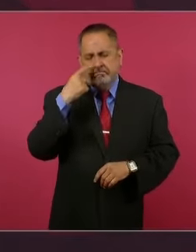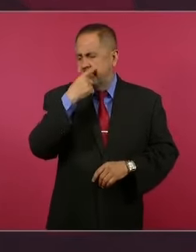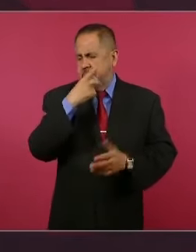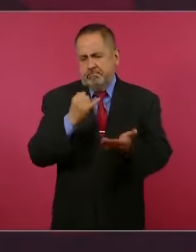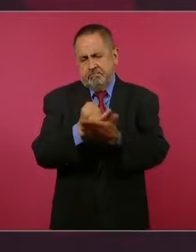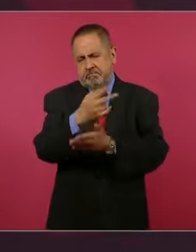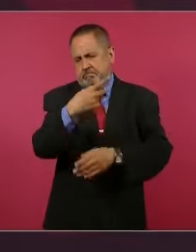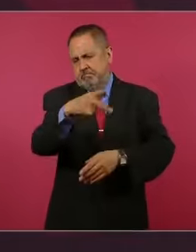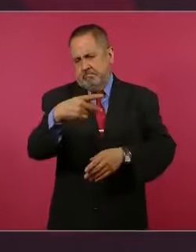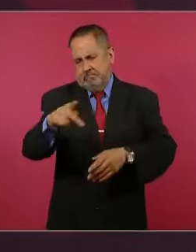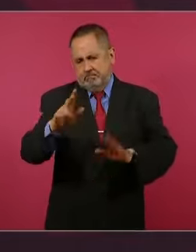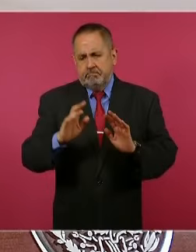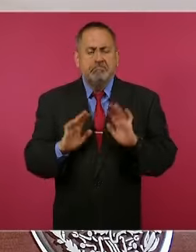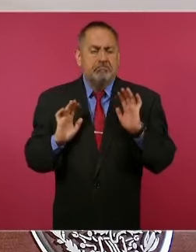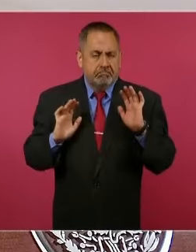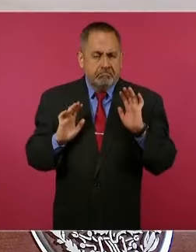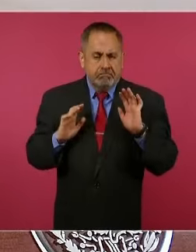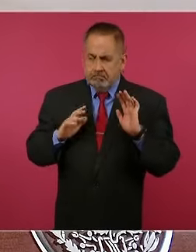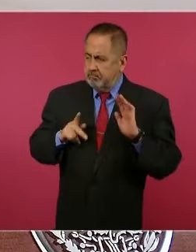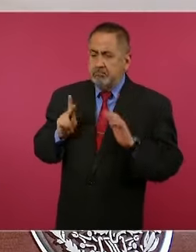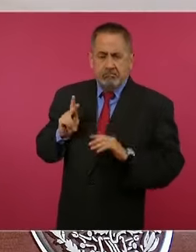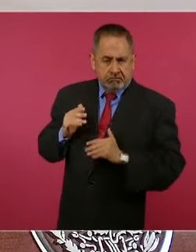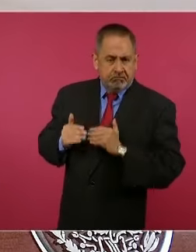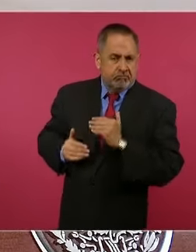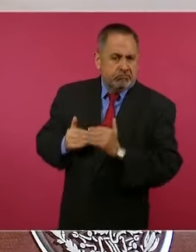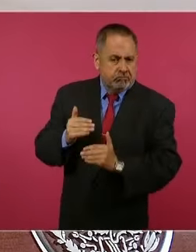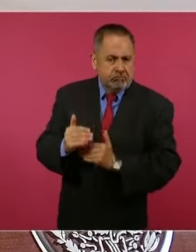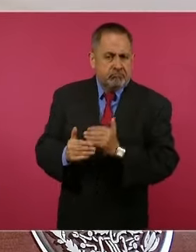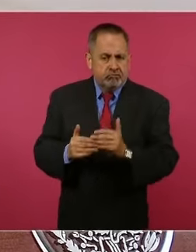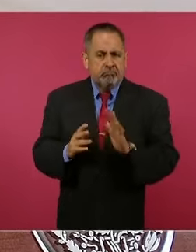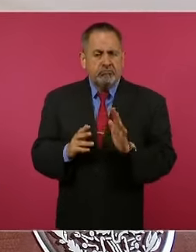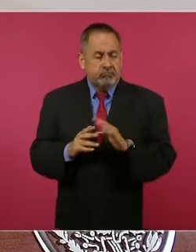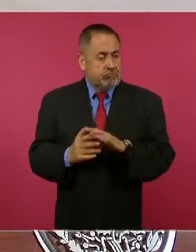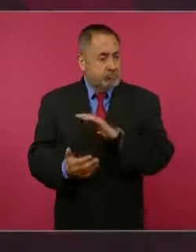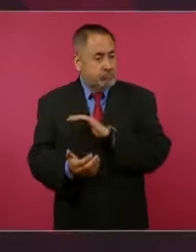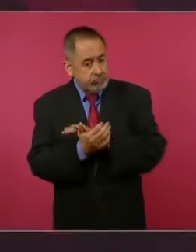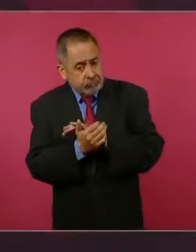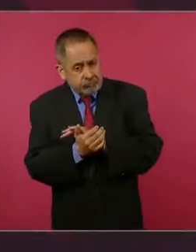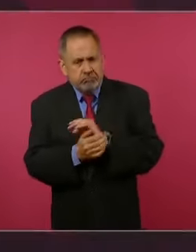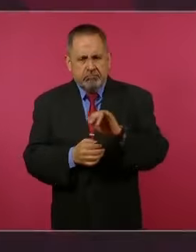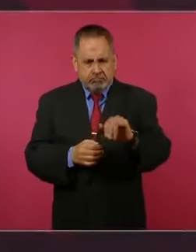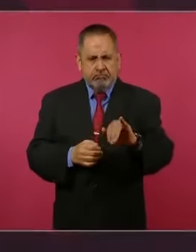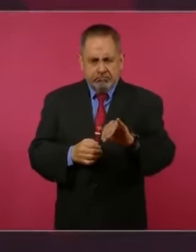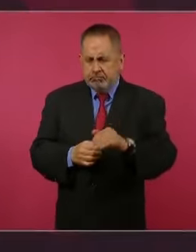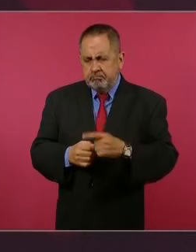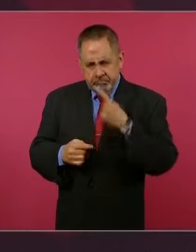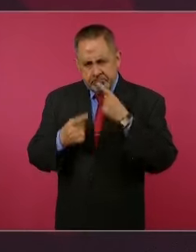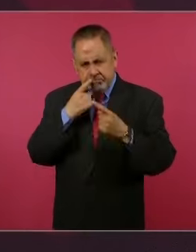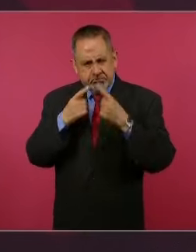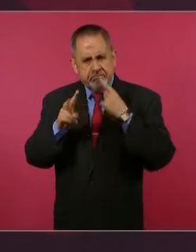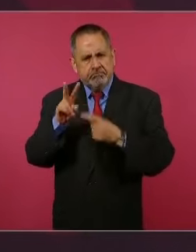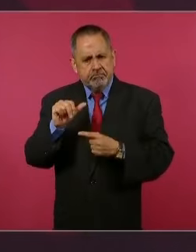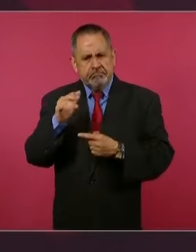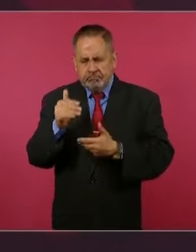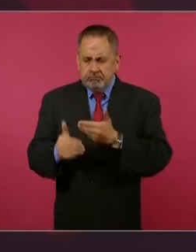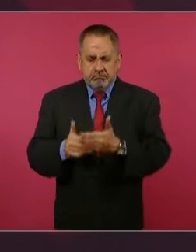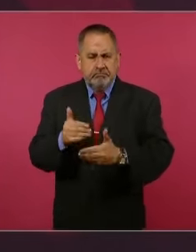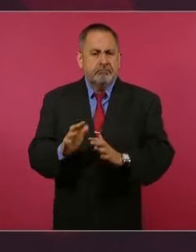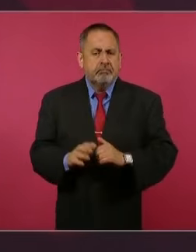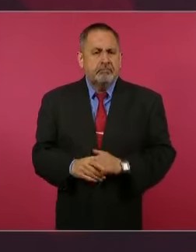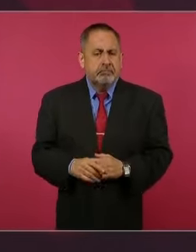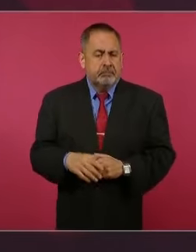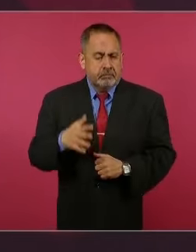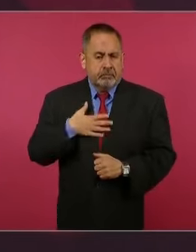pero se está avanzando en sus demandas eh Hay